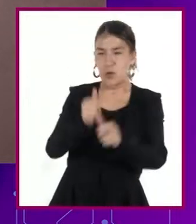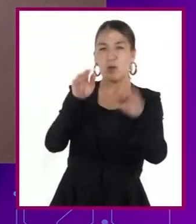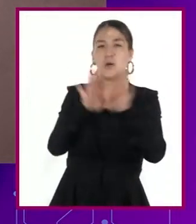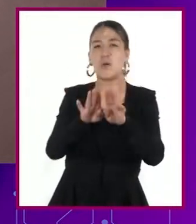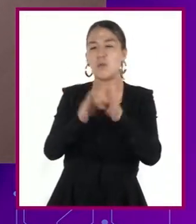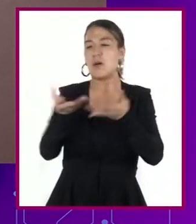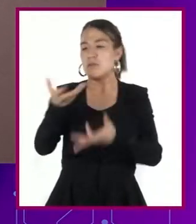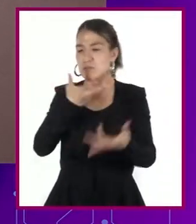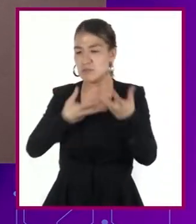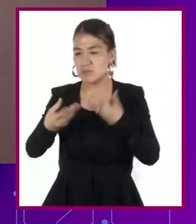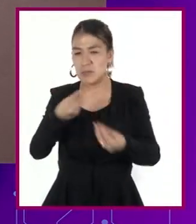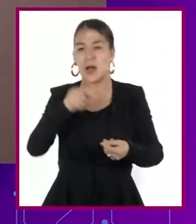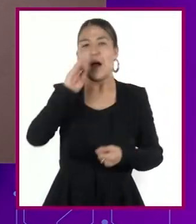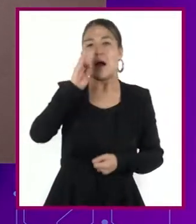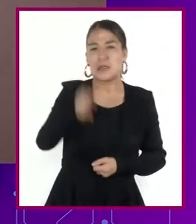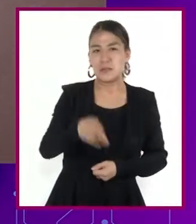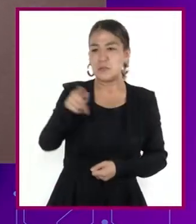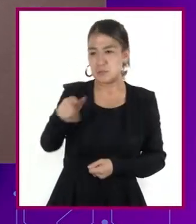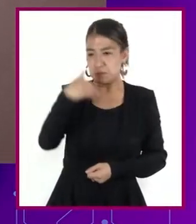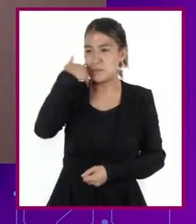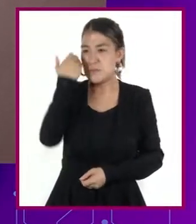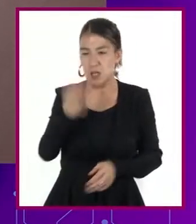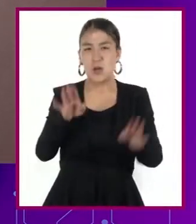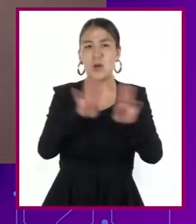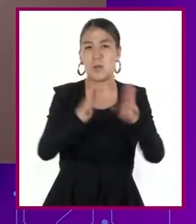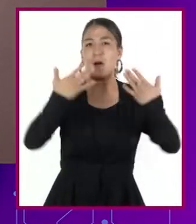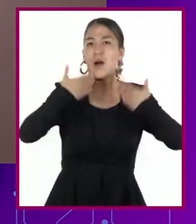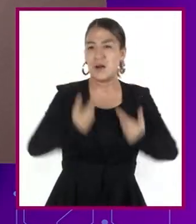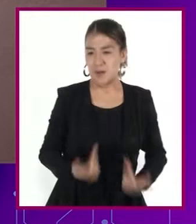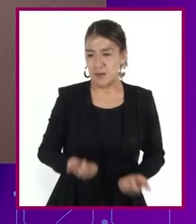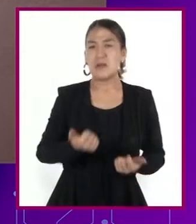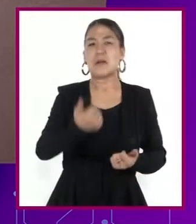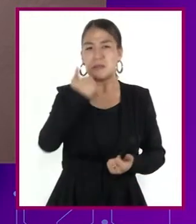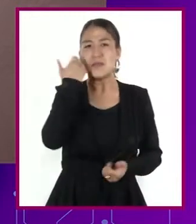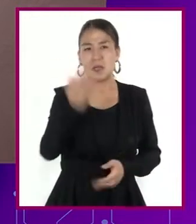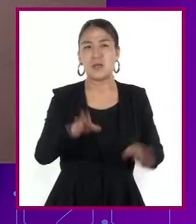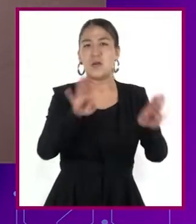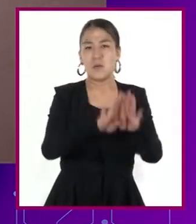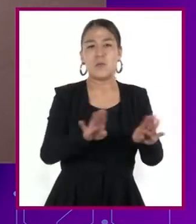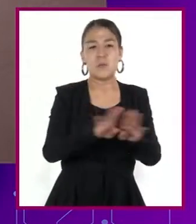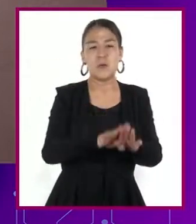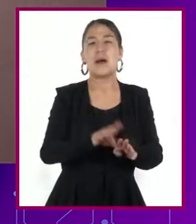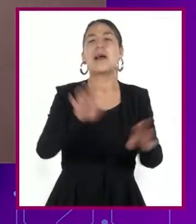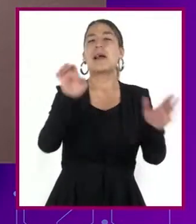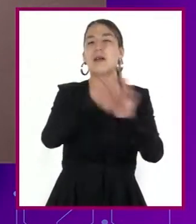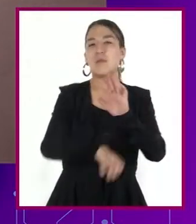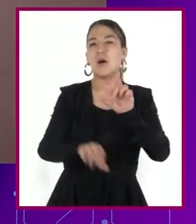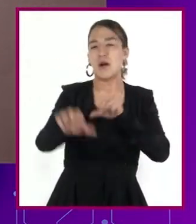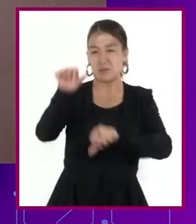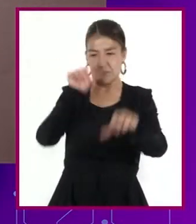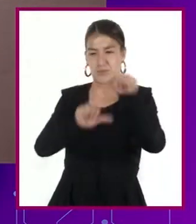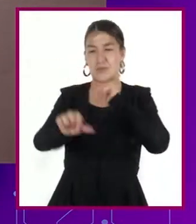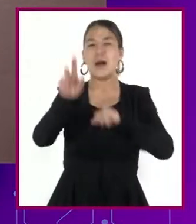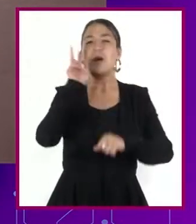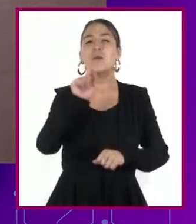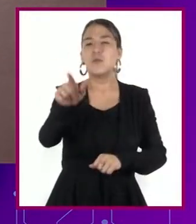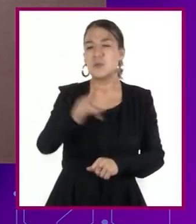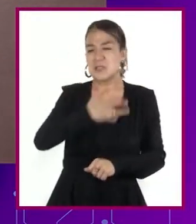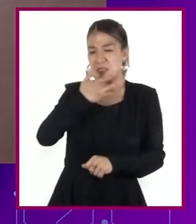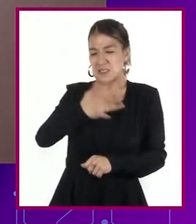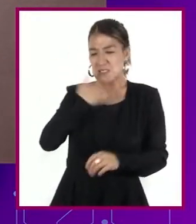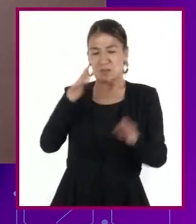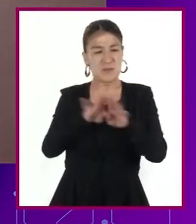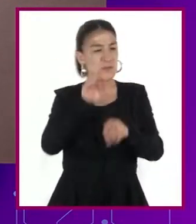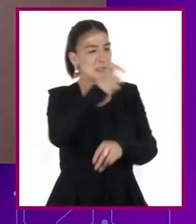cooperando requiere disposición, entendimiento y ponerse en lugar de los otros para ver sus necesidades